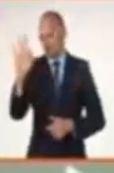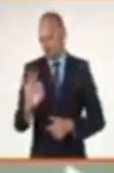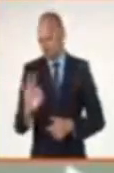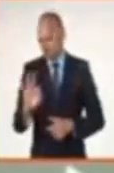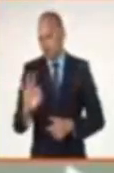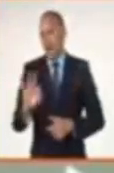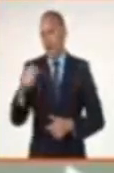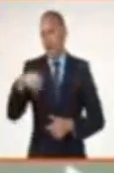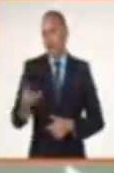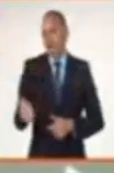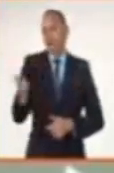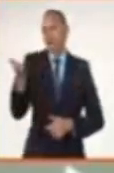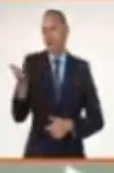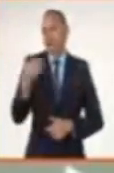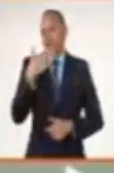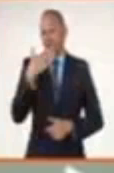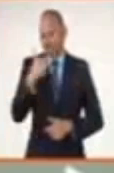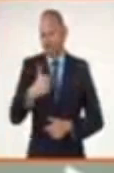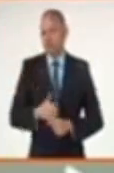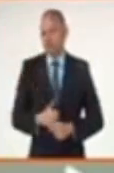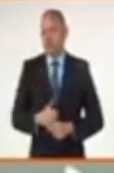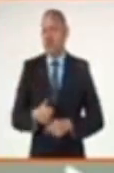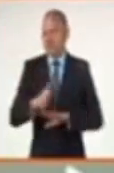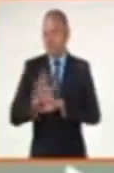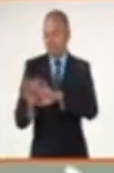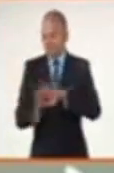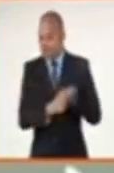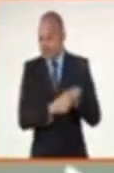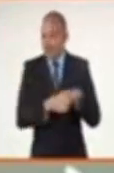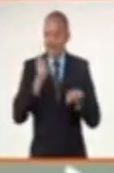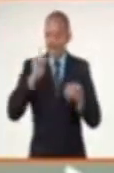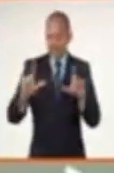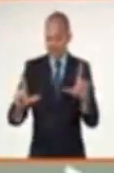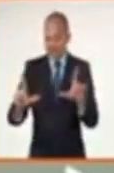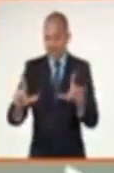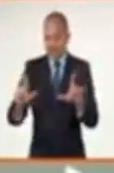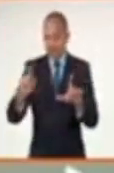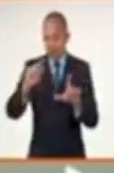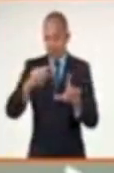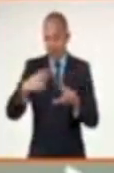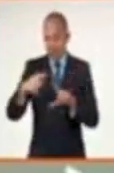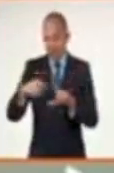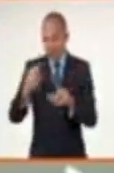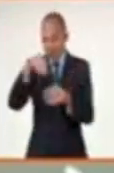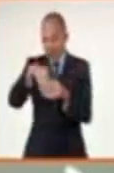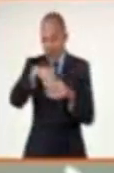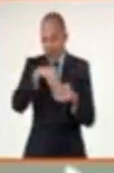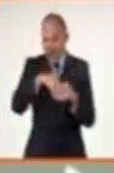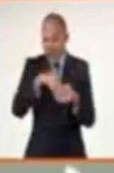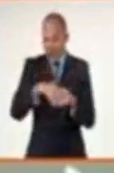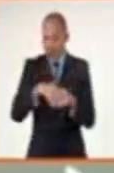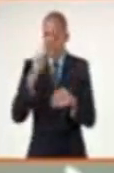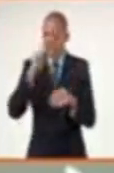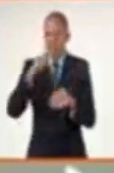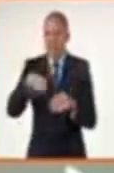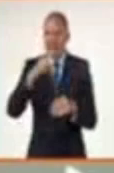68,56%. Del total de boletas depositadas en las urnas, resultaron válidas el